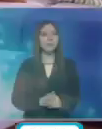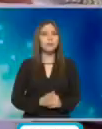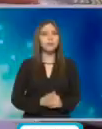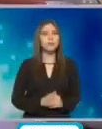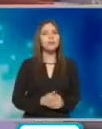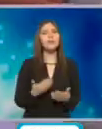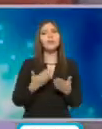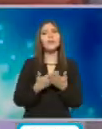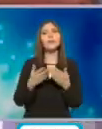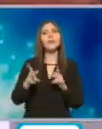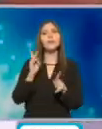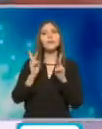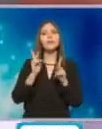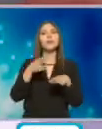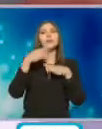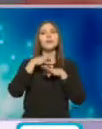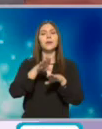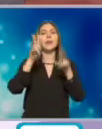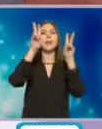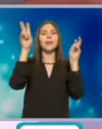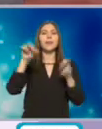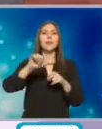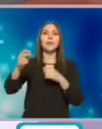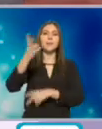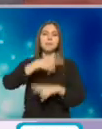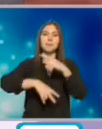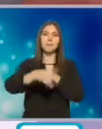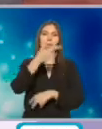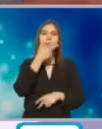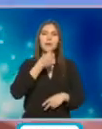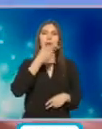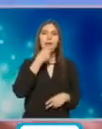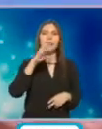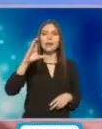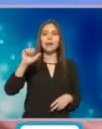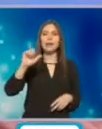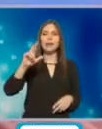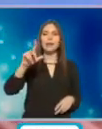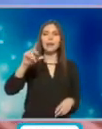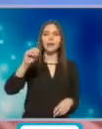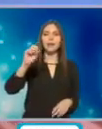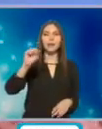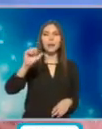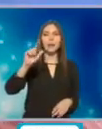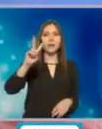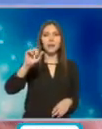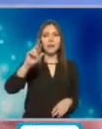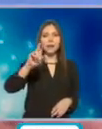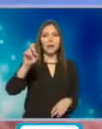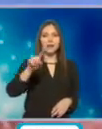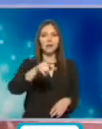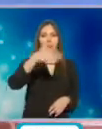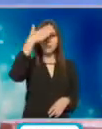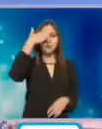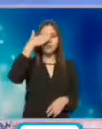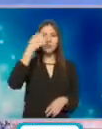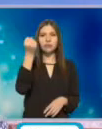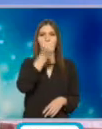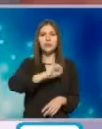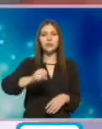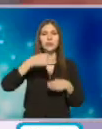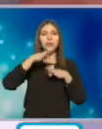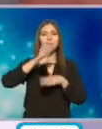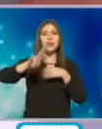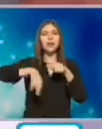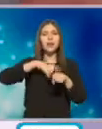bueno, para conversar sobre este importante tema el día de hoy me encuentro acompañado de Carlos Álvarez, quien es consultor ambiental, el ingeniero Carlos